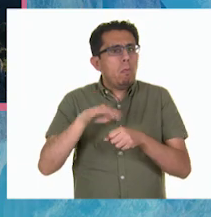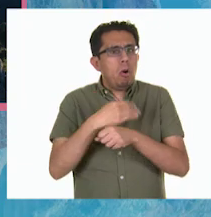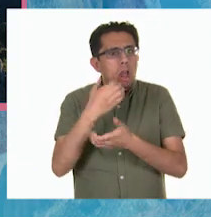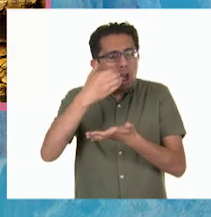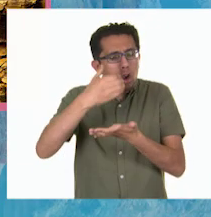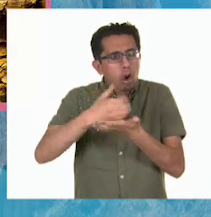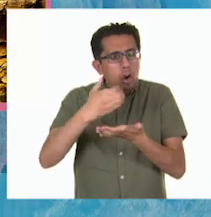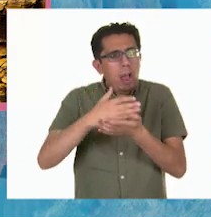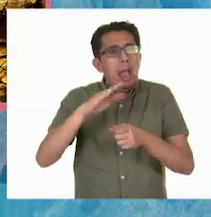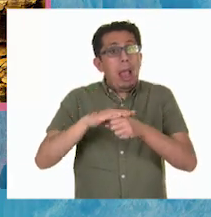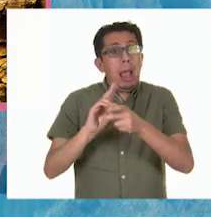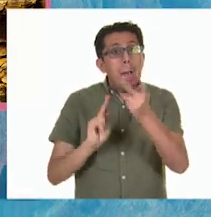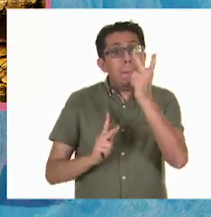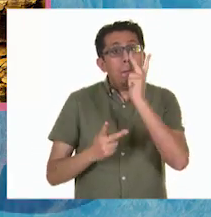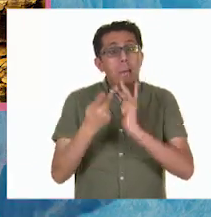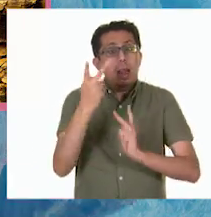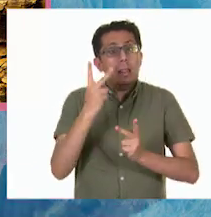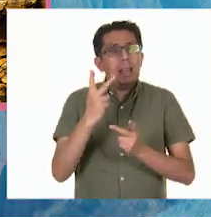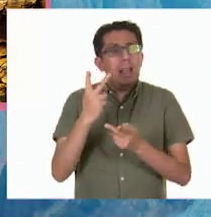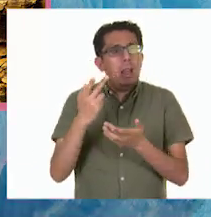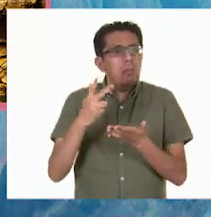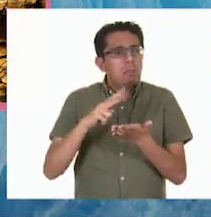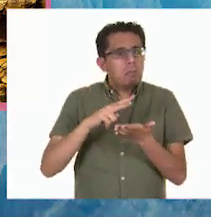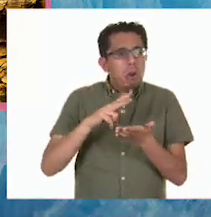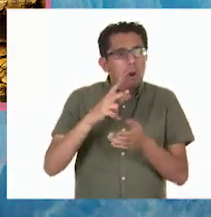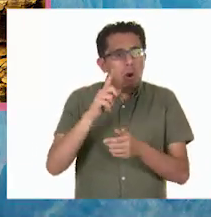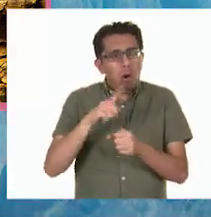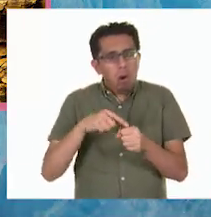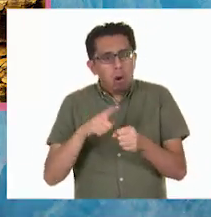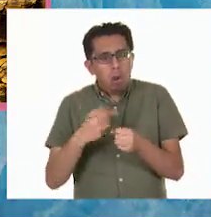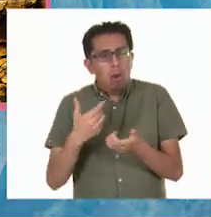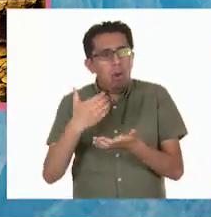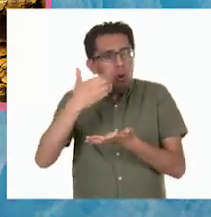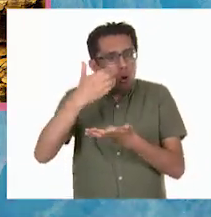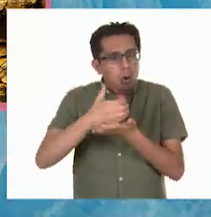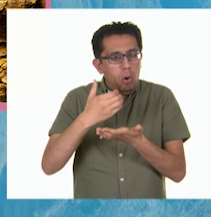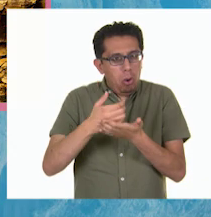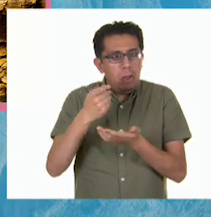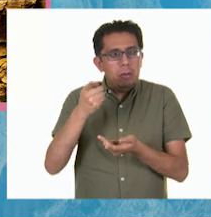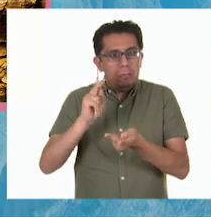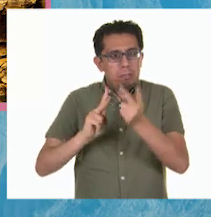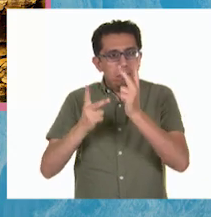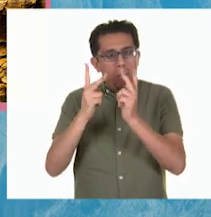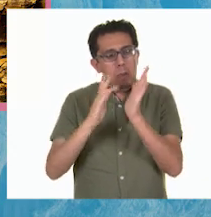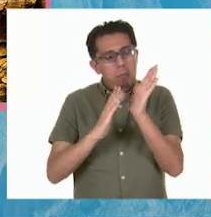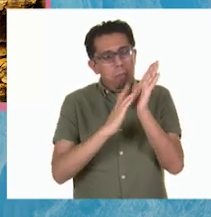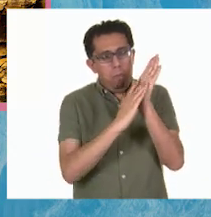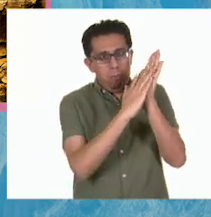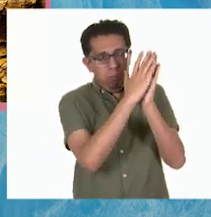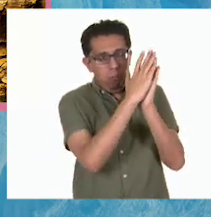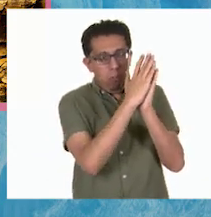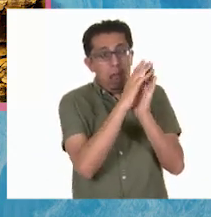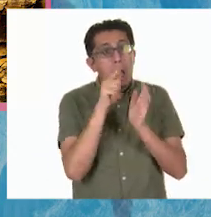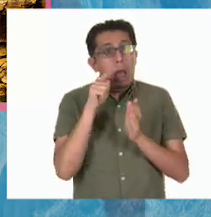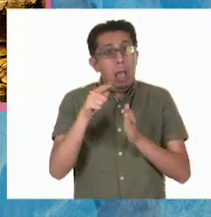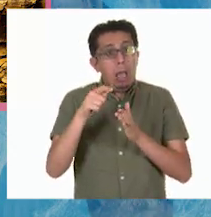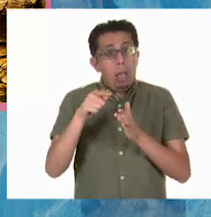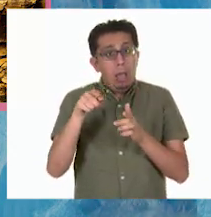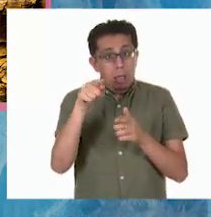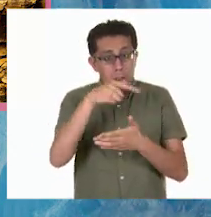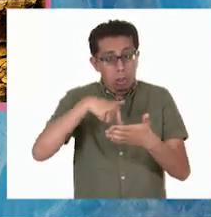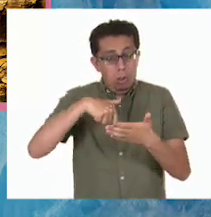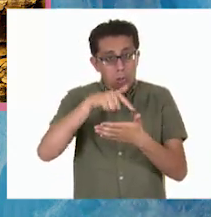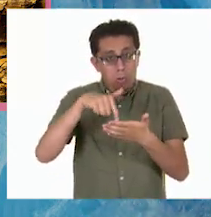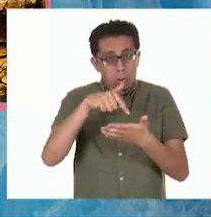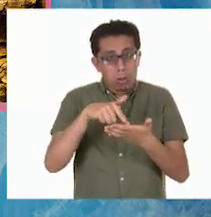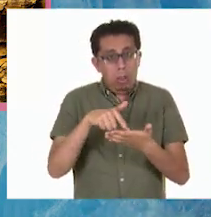verde cobrizo que crecen en las paredes del valle. Aunque Cañón del Cobre es el